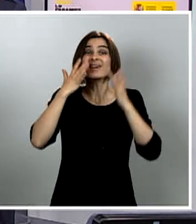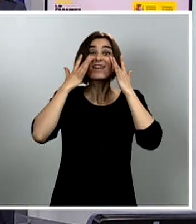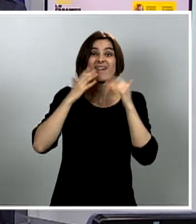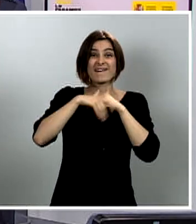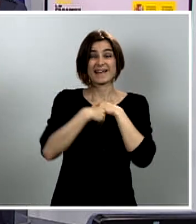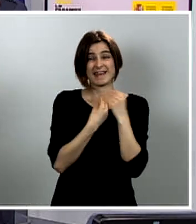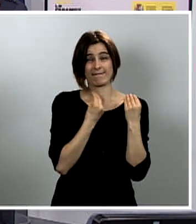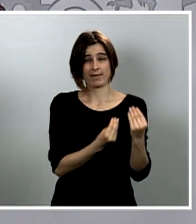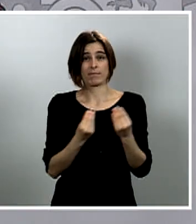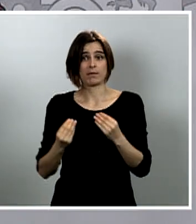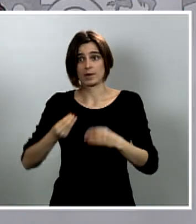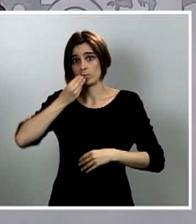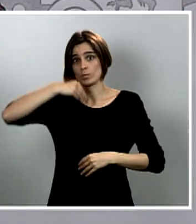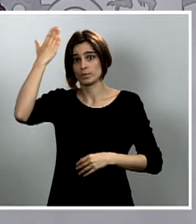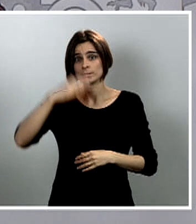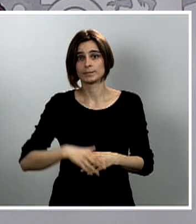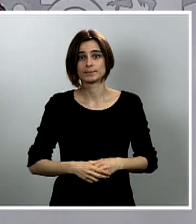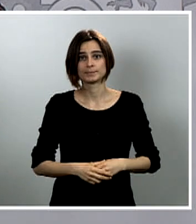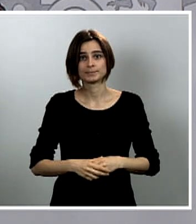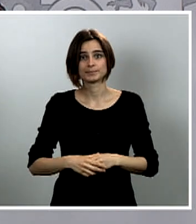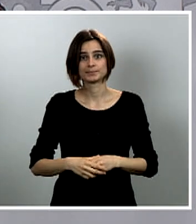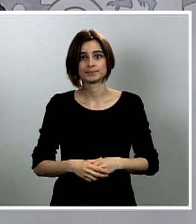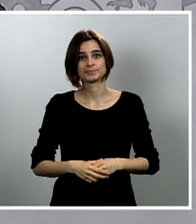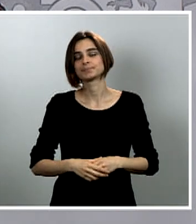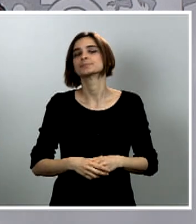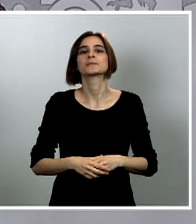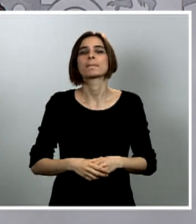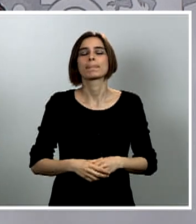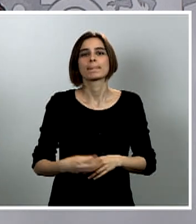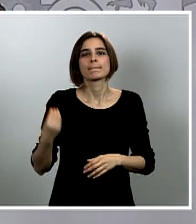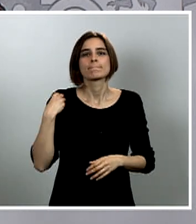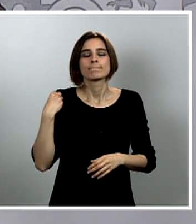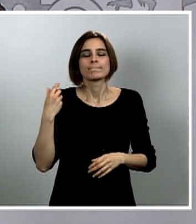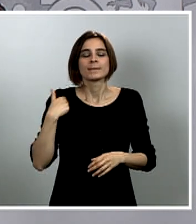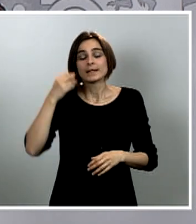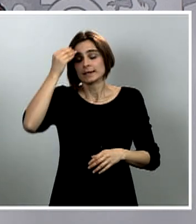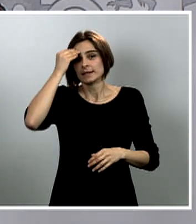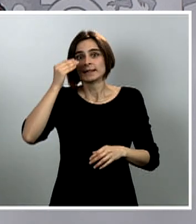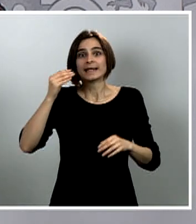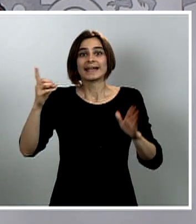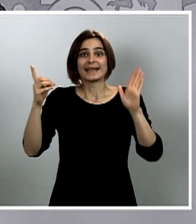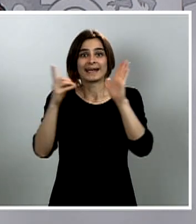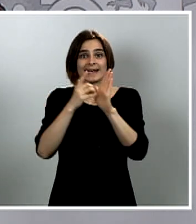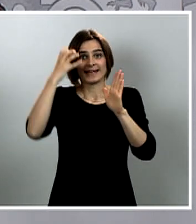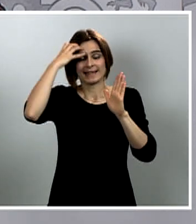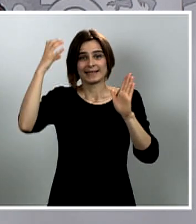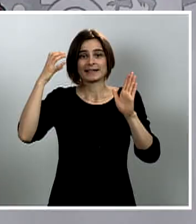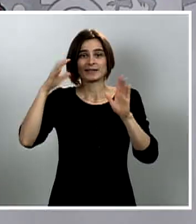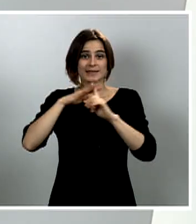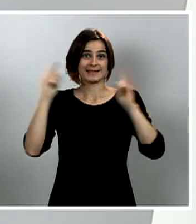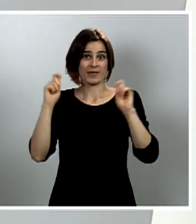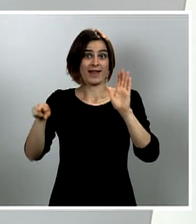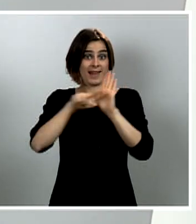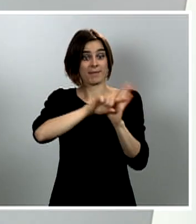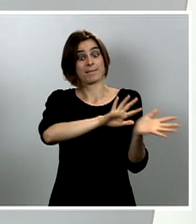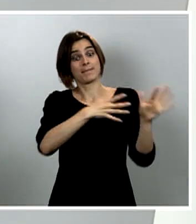Bueno, yo creo que desde la entrada en vigor del Real Decreto, donde se promulga el estado de alarma, yo creo que si algo ha